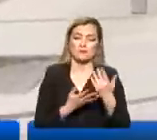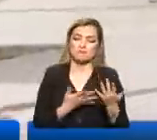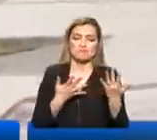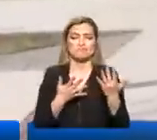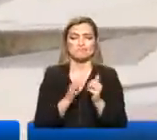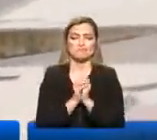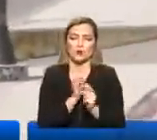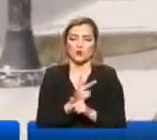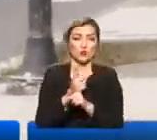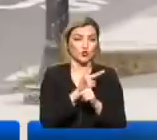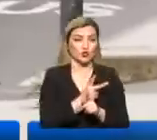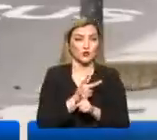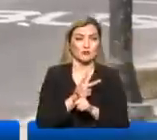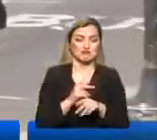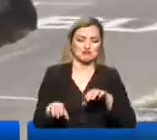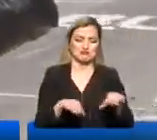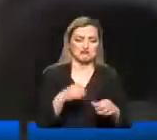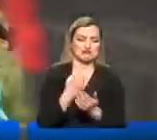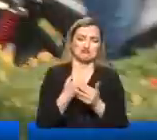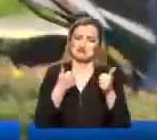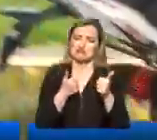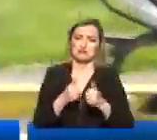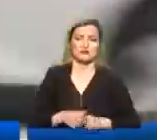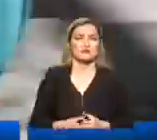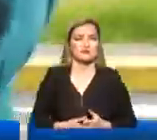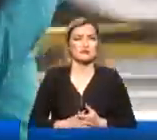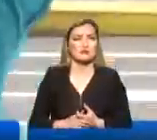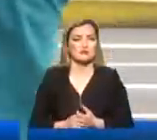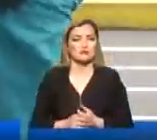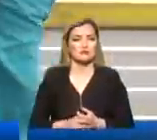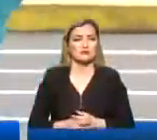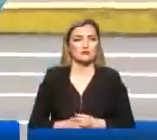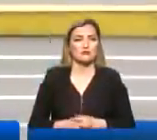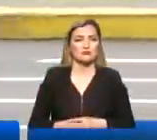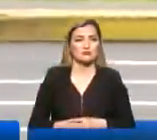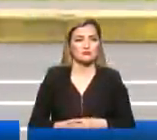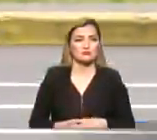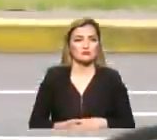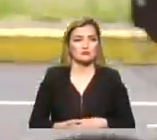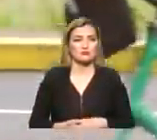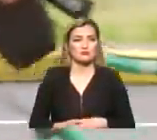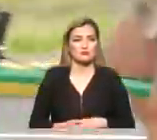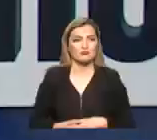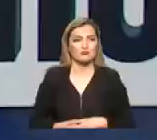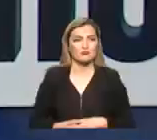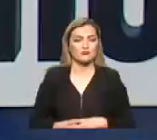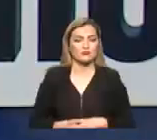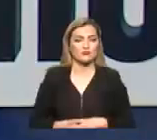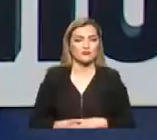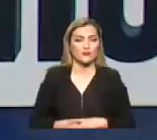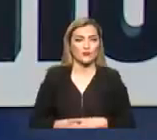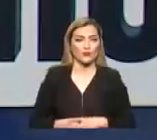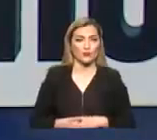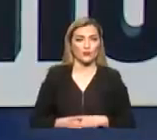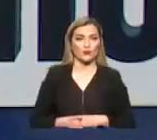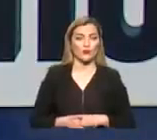que con todos los cuidados retomemos la actividad económica. En Quito, María Gracia Acosta, 24 horas.